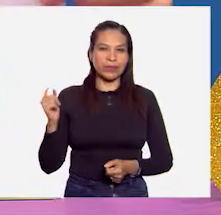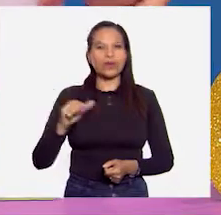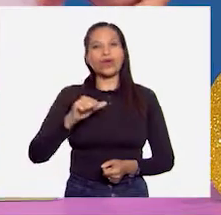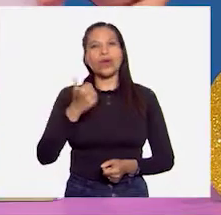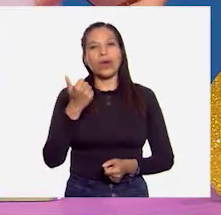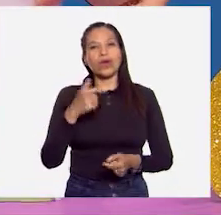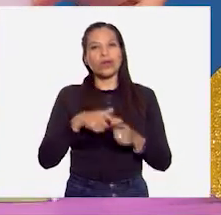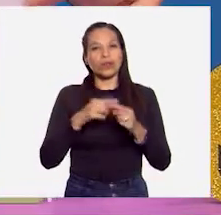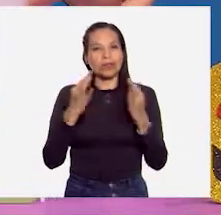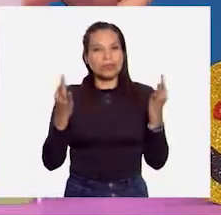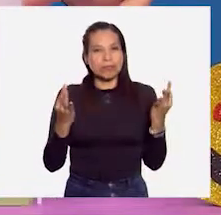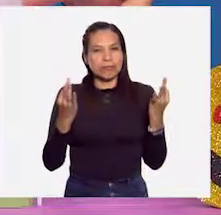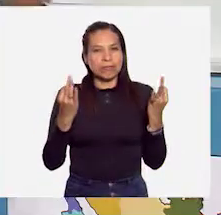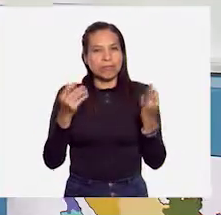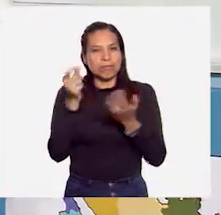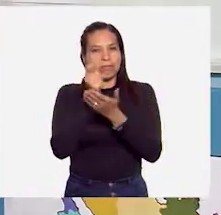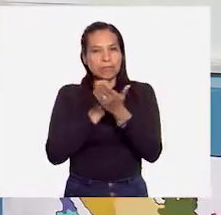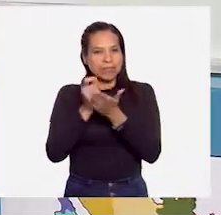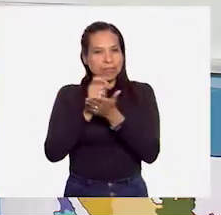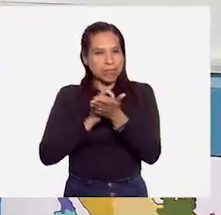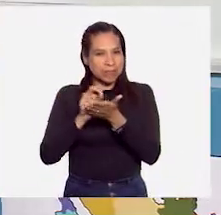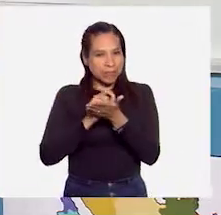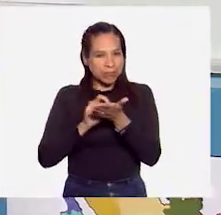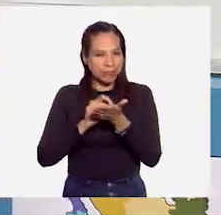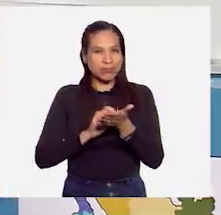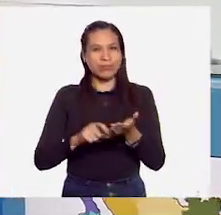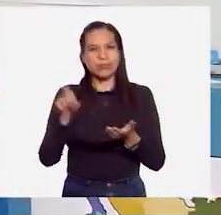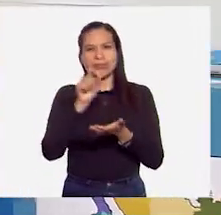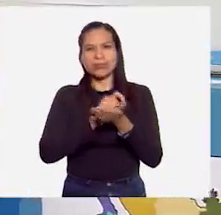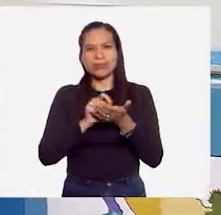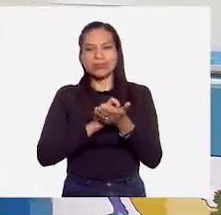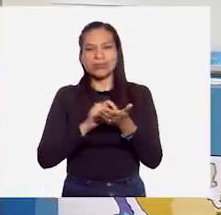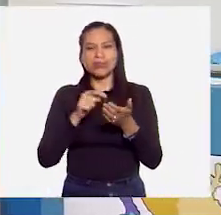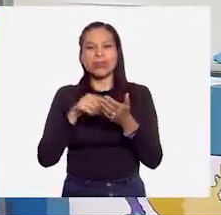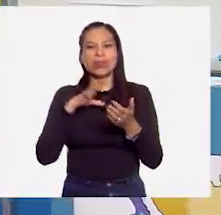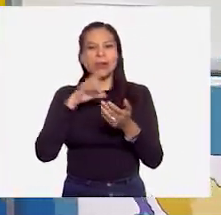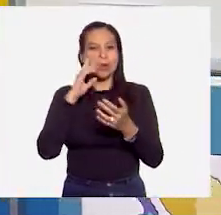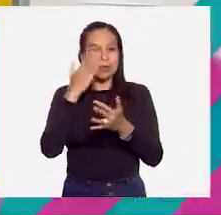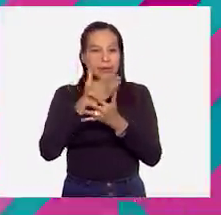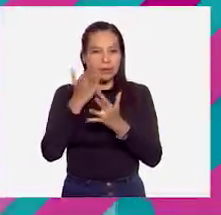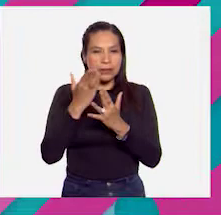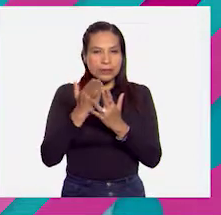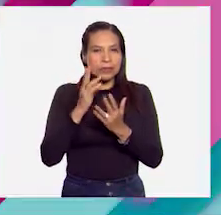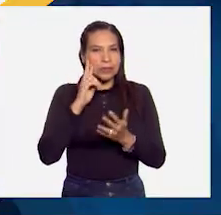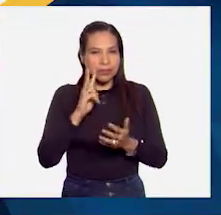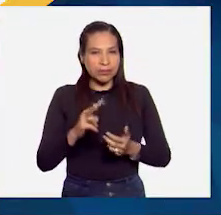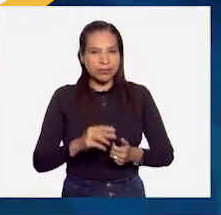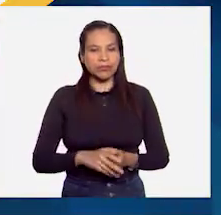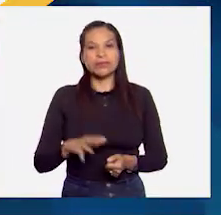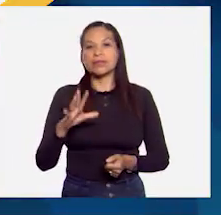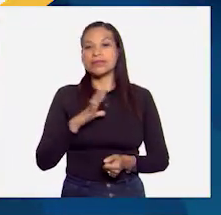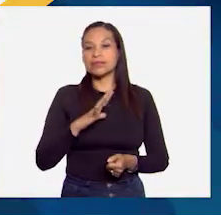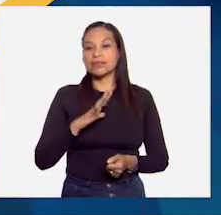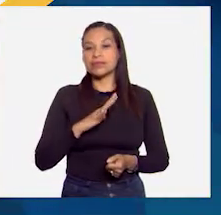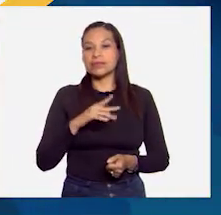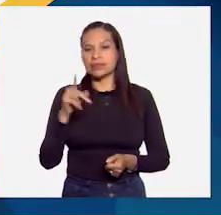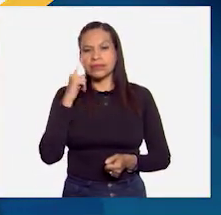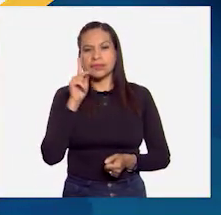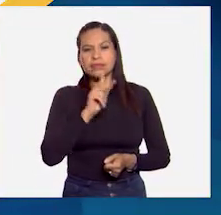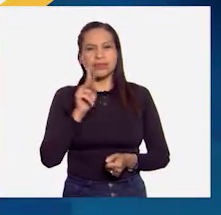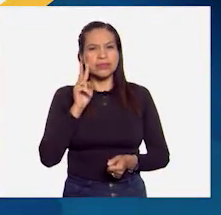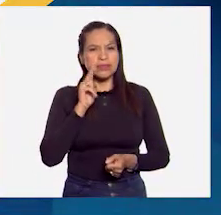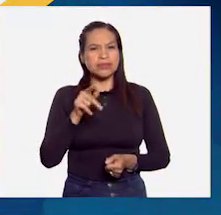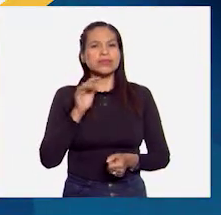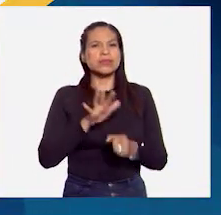otros mandalas que van a colorear. Van a colorear las fracciones que está aquí y